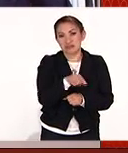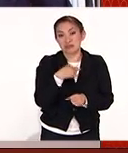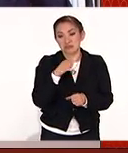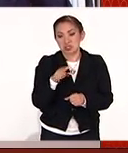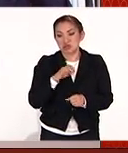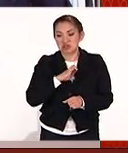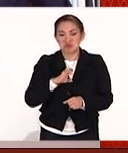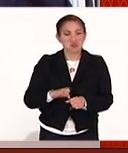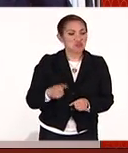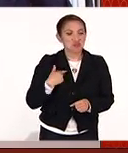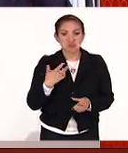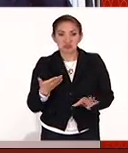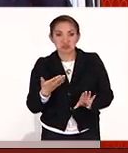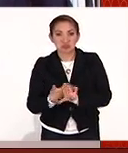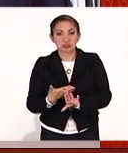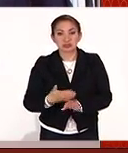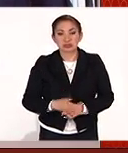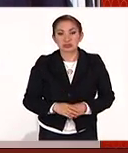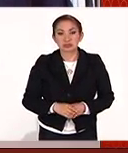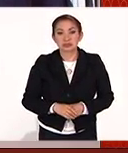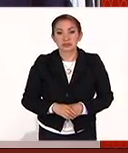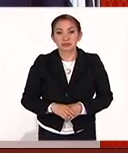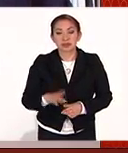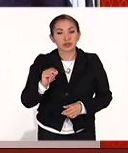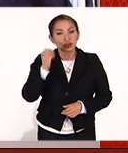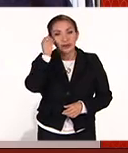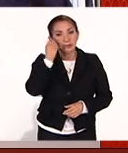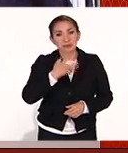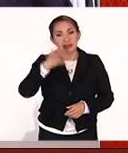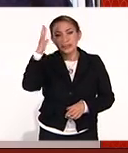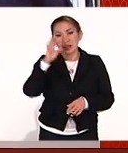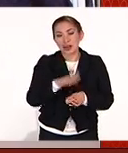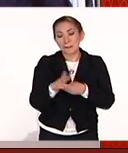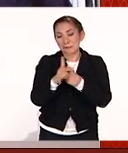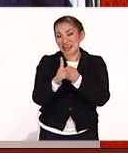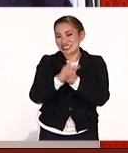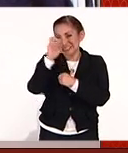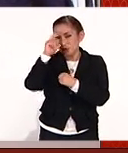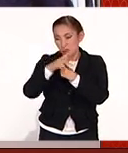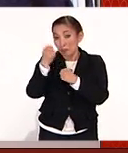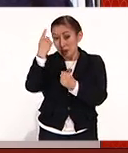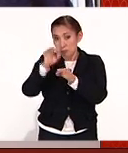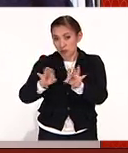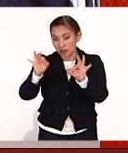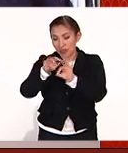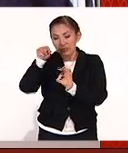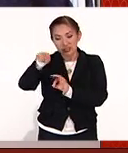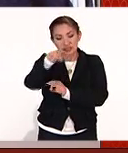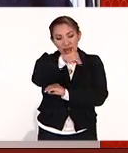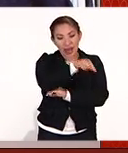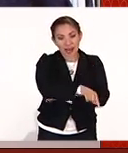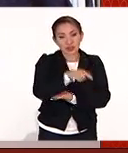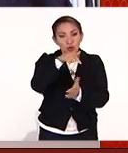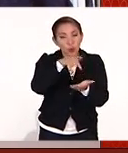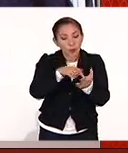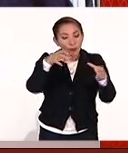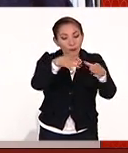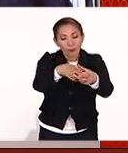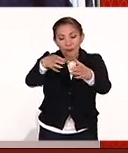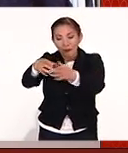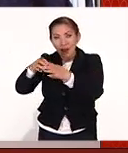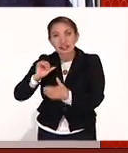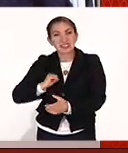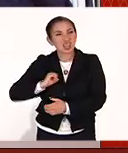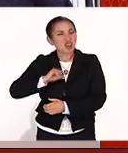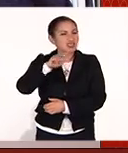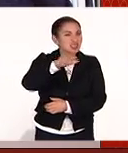esa multiculturalidad. No hay que olvidar que los principales países europeos fueron las principales colonias también durante los